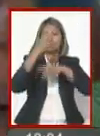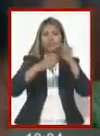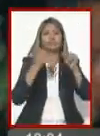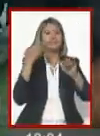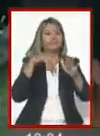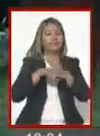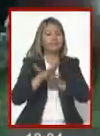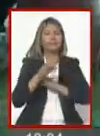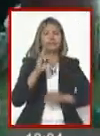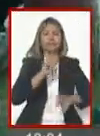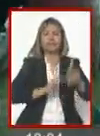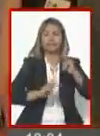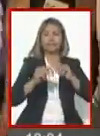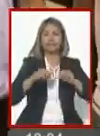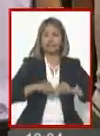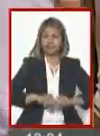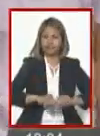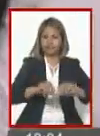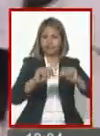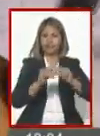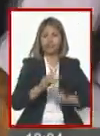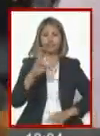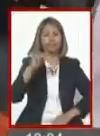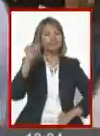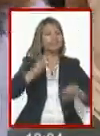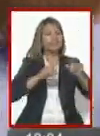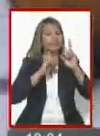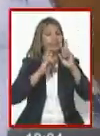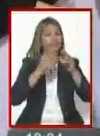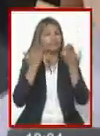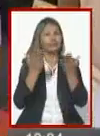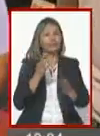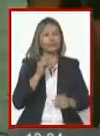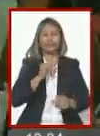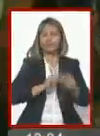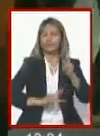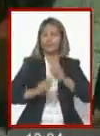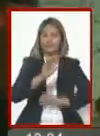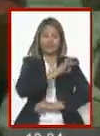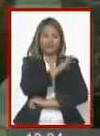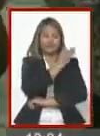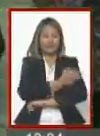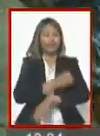pero saludamos la 44ª versión de esta muestra ferial tan importante de Bolivia.